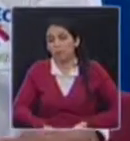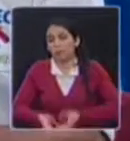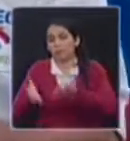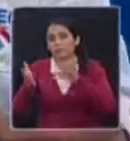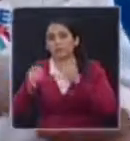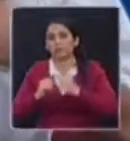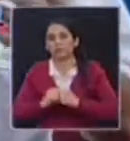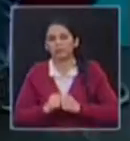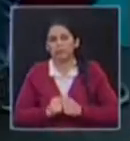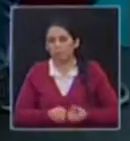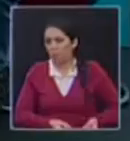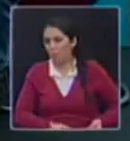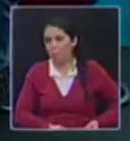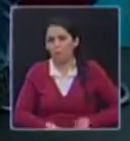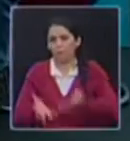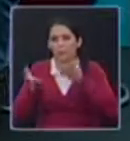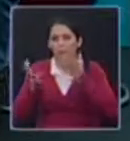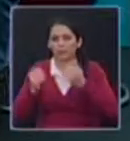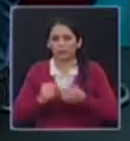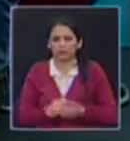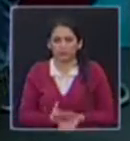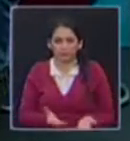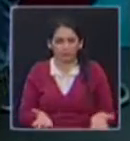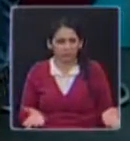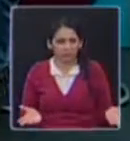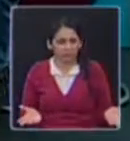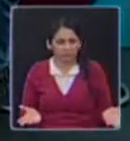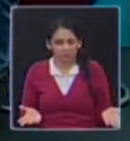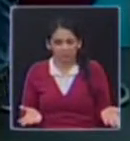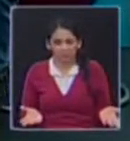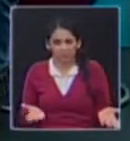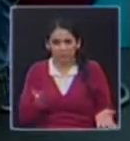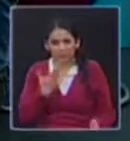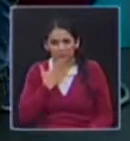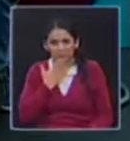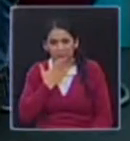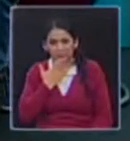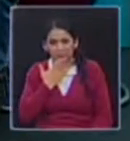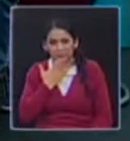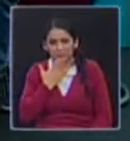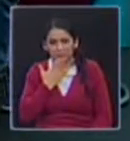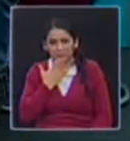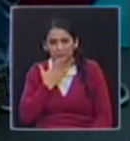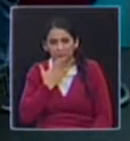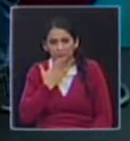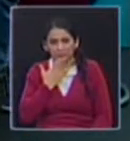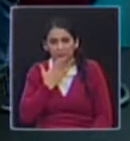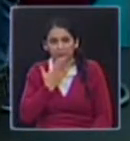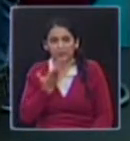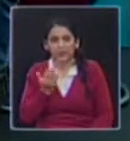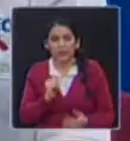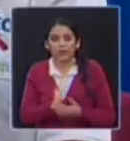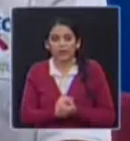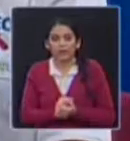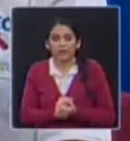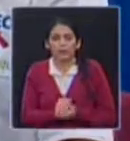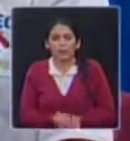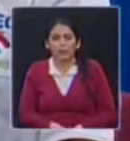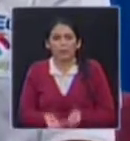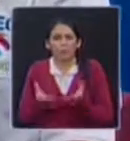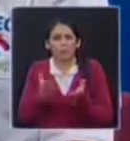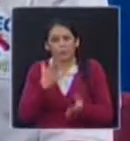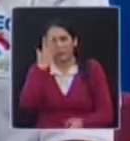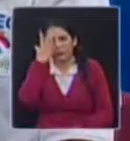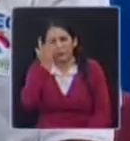Entonces, botando todos estos alimentos cuando a pocos metros, a pocos pasos, se encuentra gente que realmente está pasando situaciones